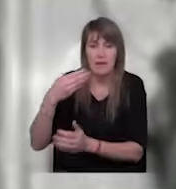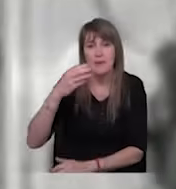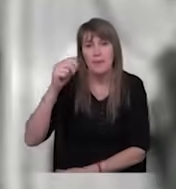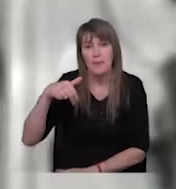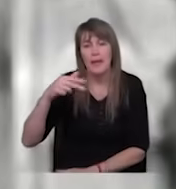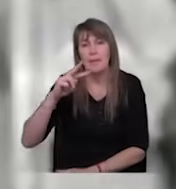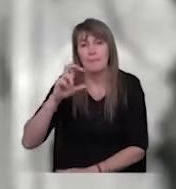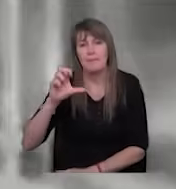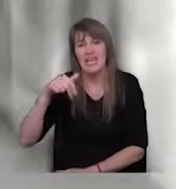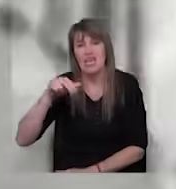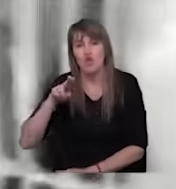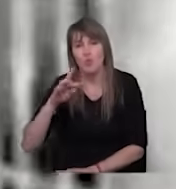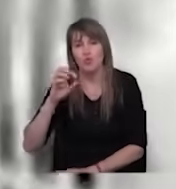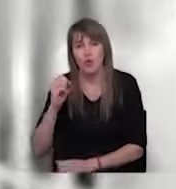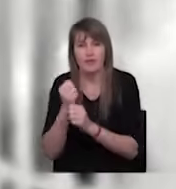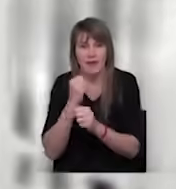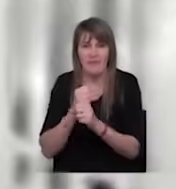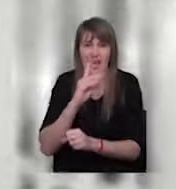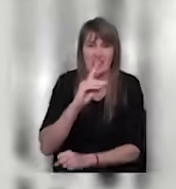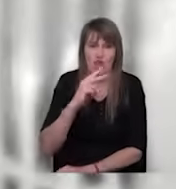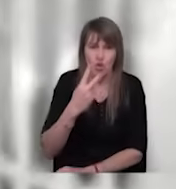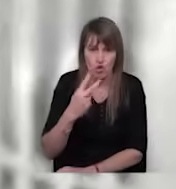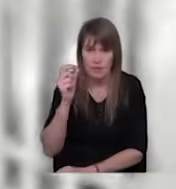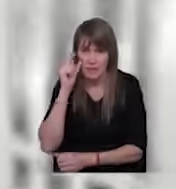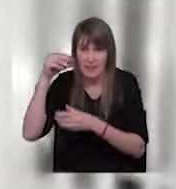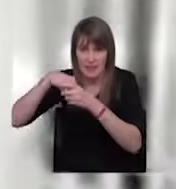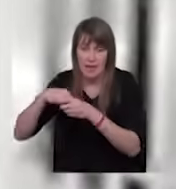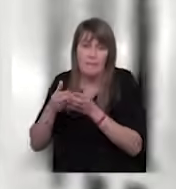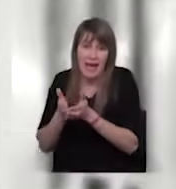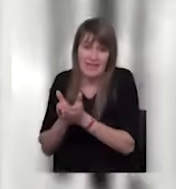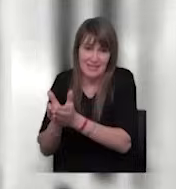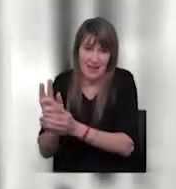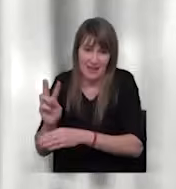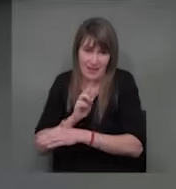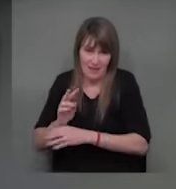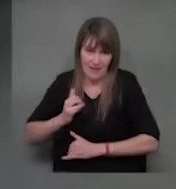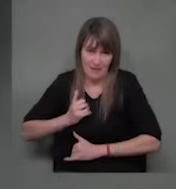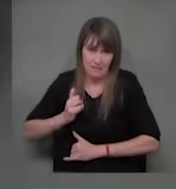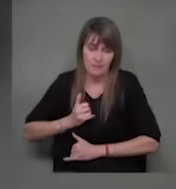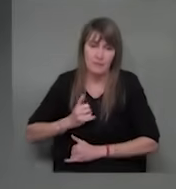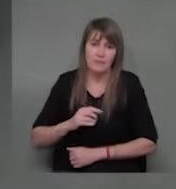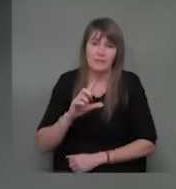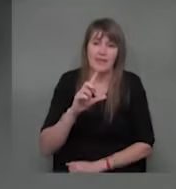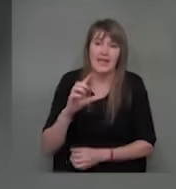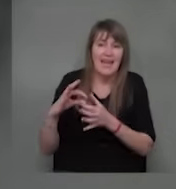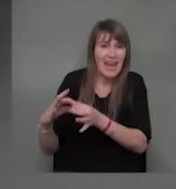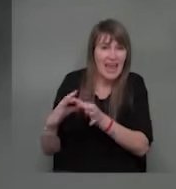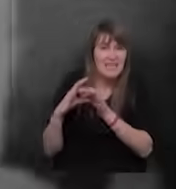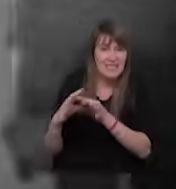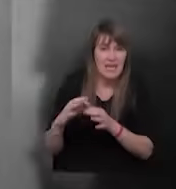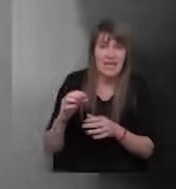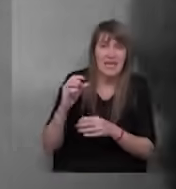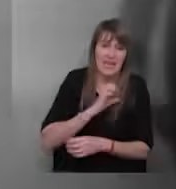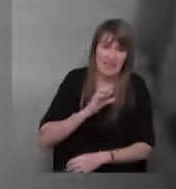que trabaja para el T2 Inteligencia de la Marina y es enlace oficial entre el Estado